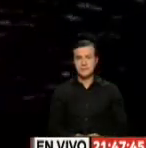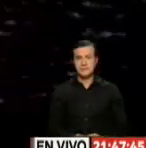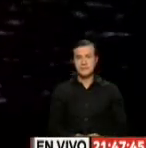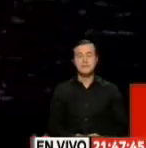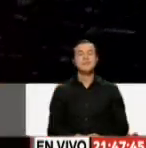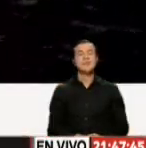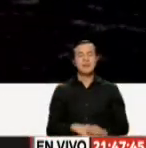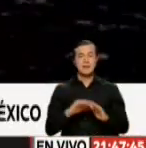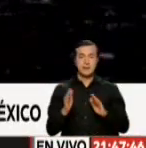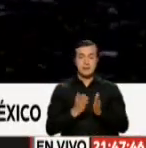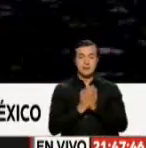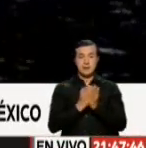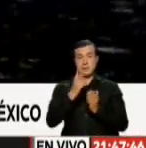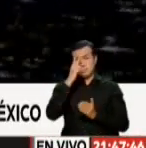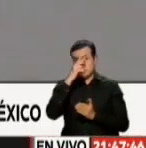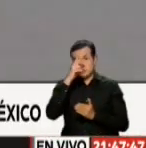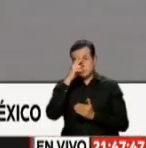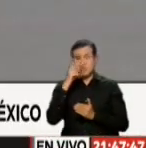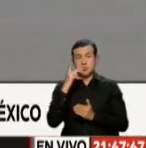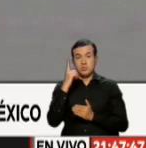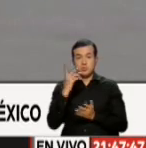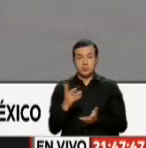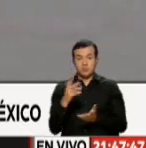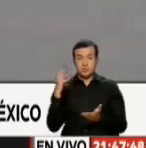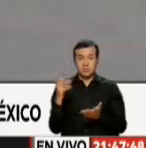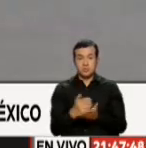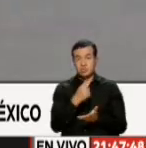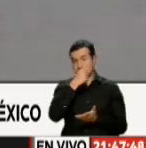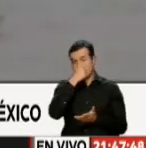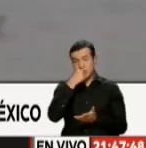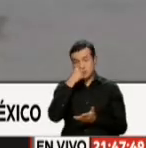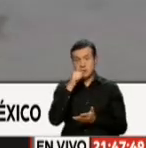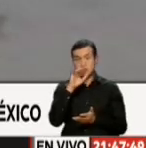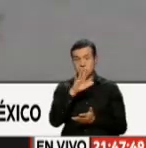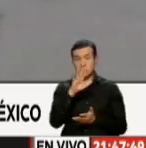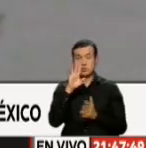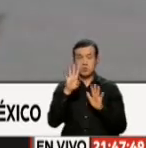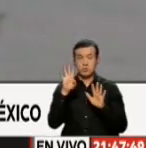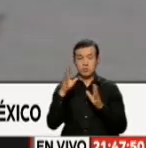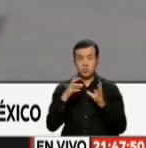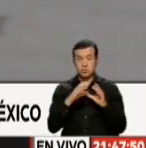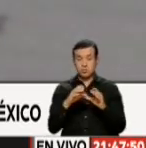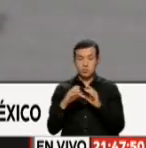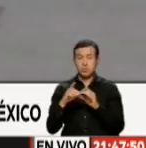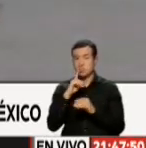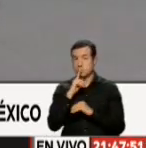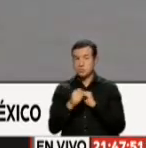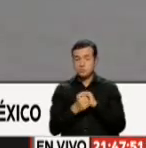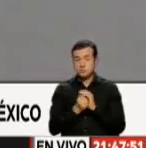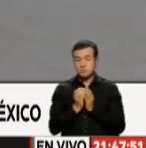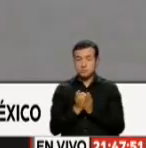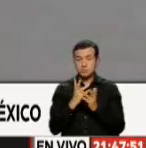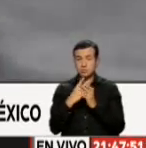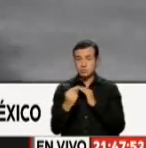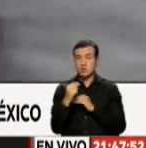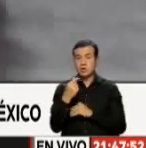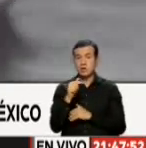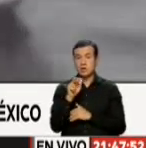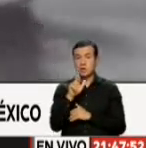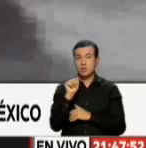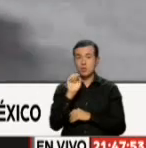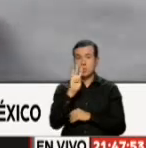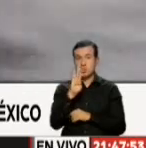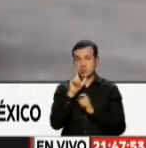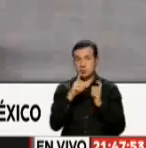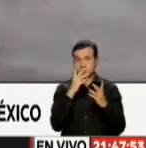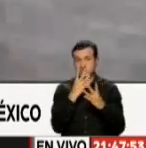Por otra parte, la Marina de México decomisó una tonelada de cocaína en 599 paquetes a bordo de una lancha rápida en Guerrero. Cuatro